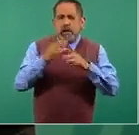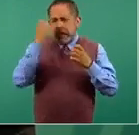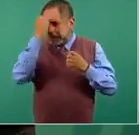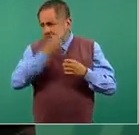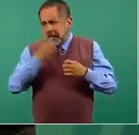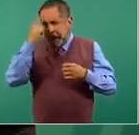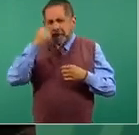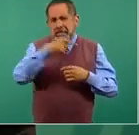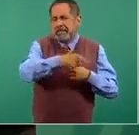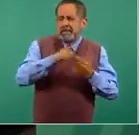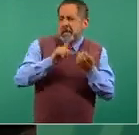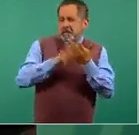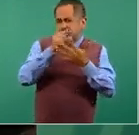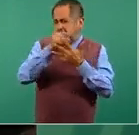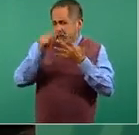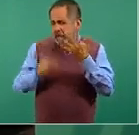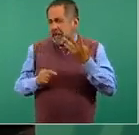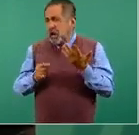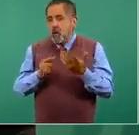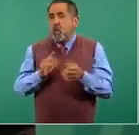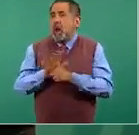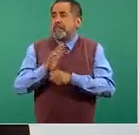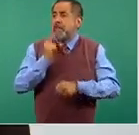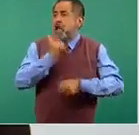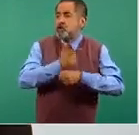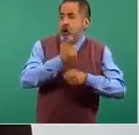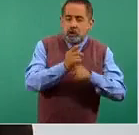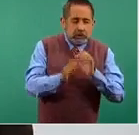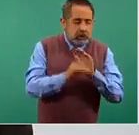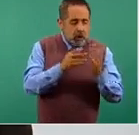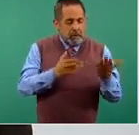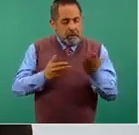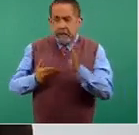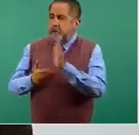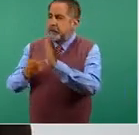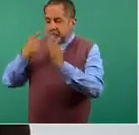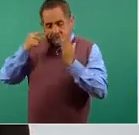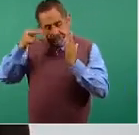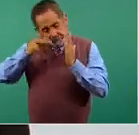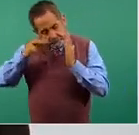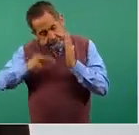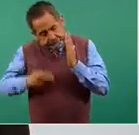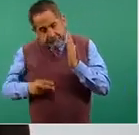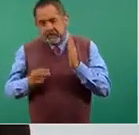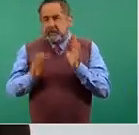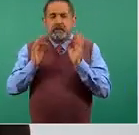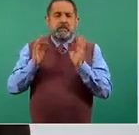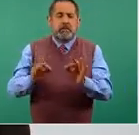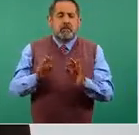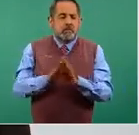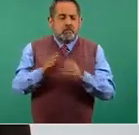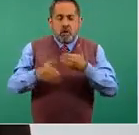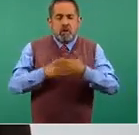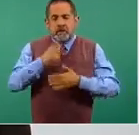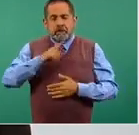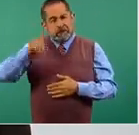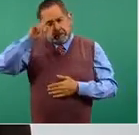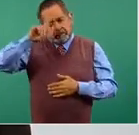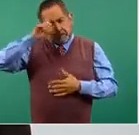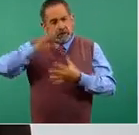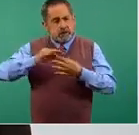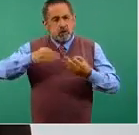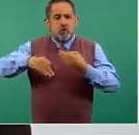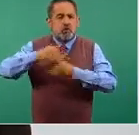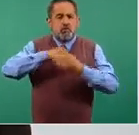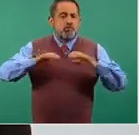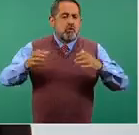de imagenología, los diagnósticos que se integraron, y entonces obviamente se lleva a este ejercicio y a este consenso con todos